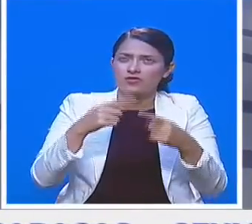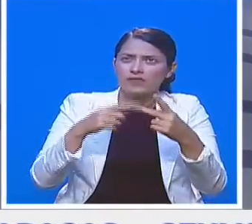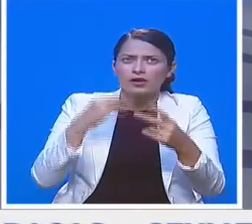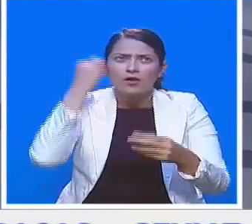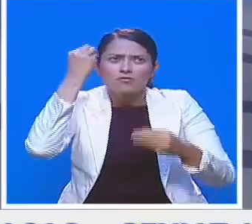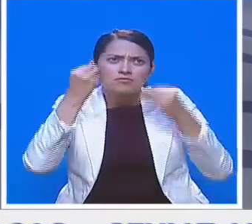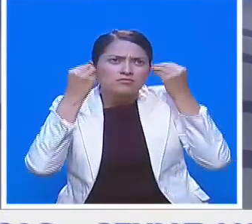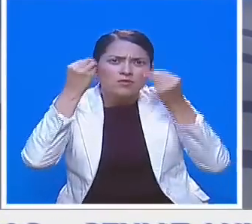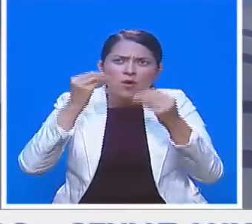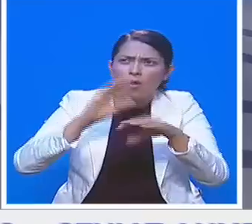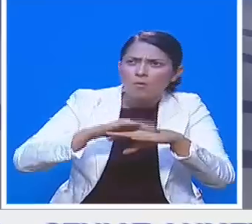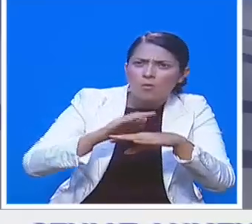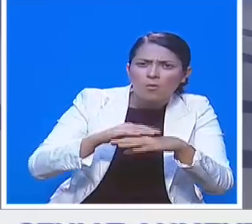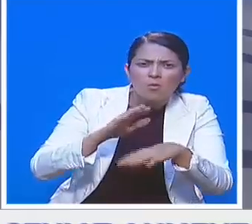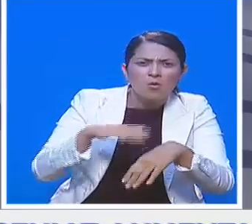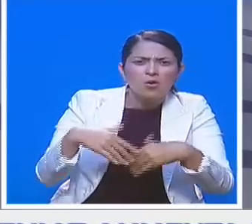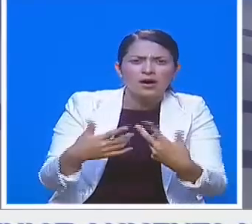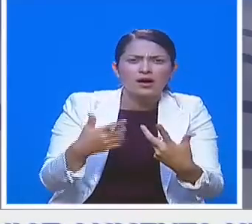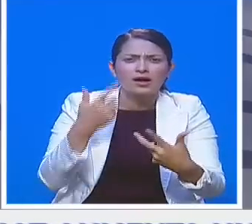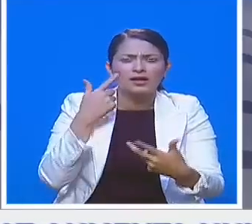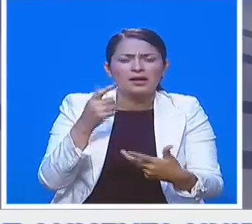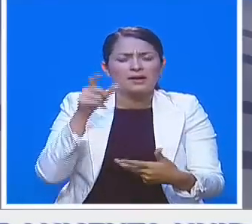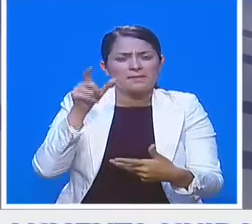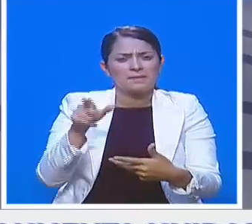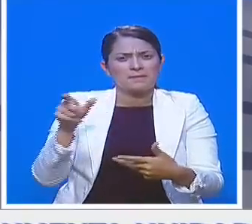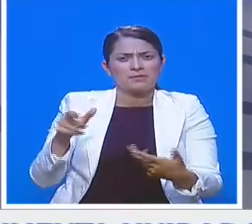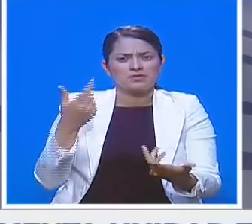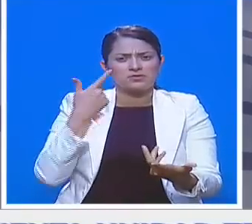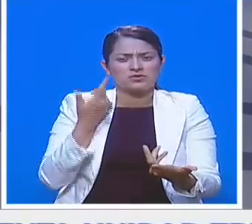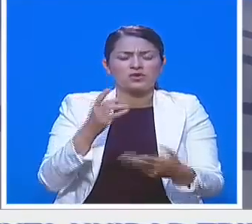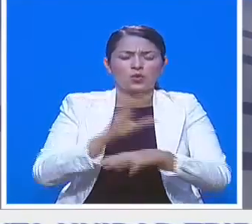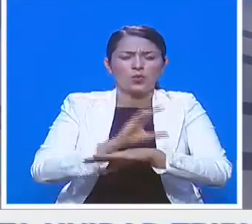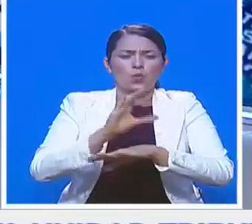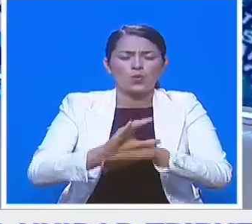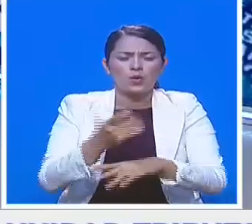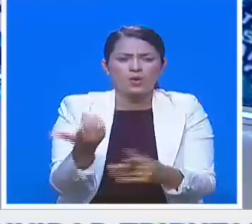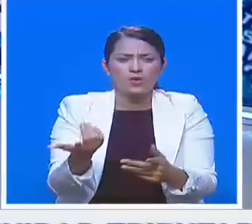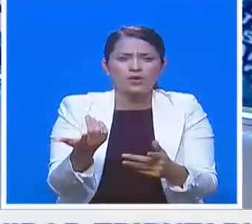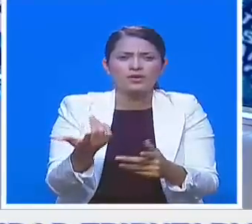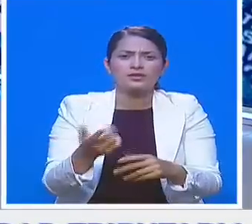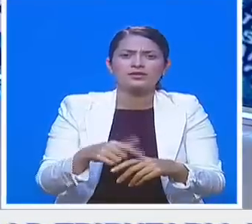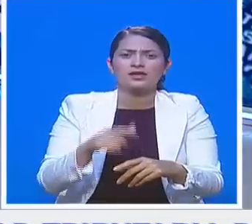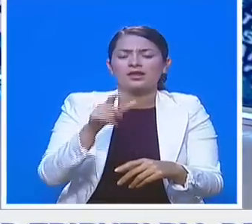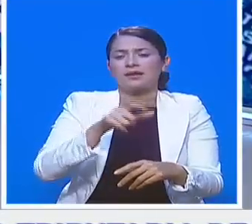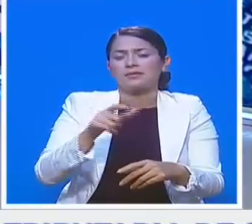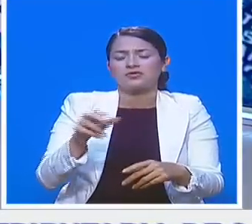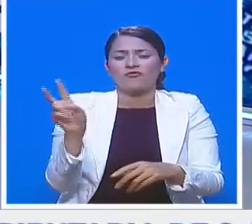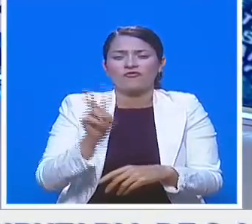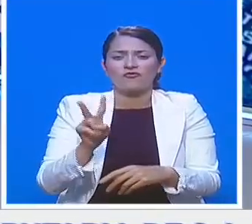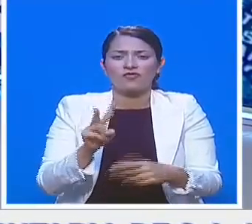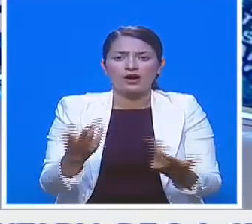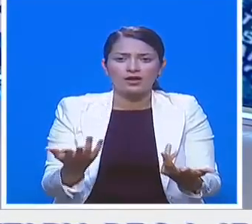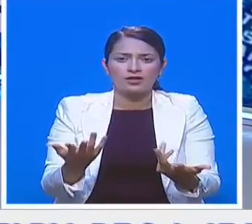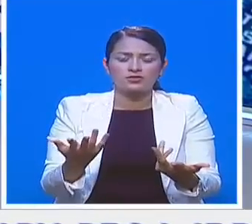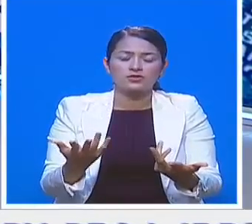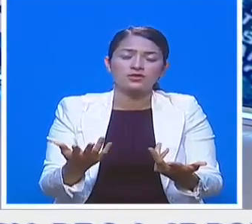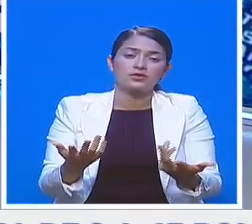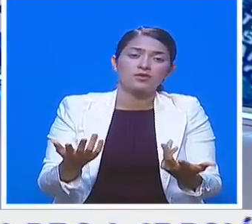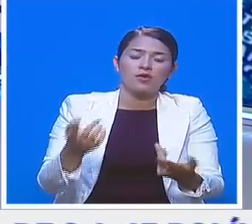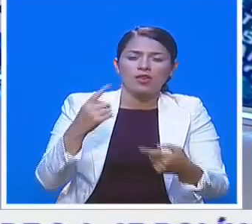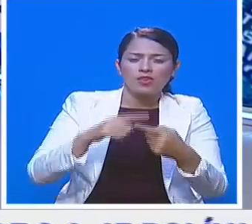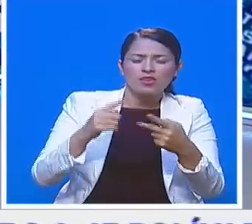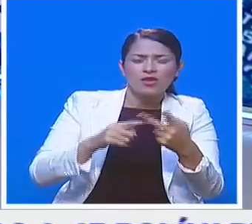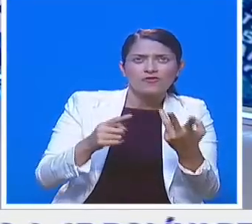sacando conclusiones de lo que pudiera ser las consecuencias directas, particularmente en el caso de los venezolanos, y